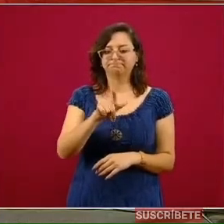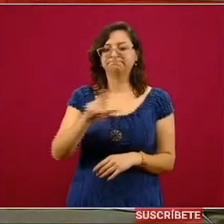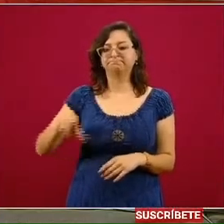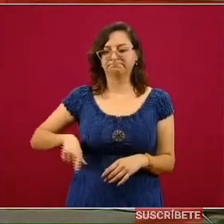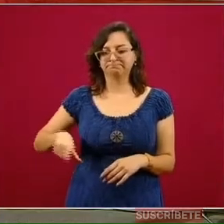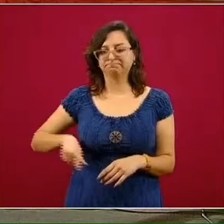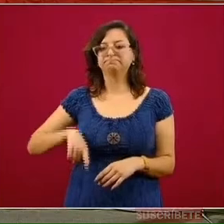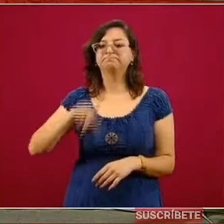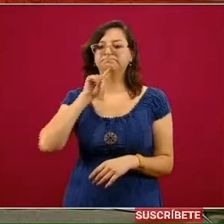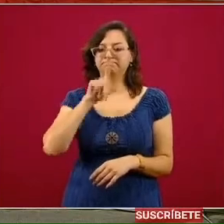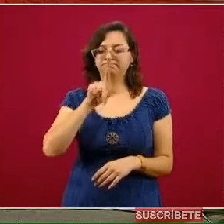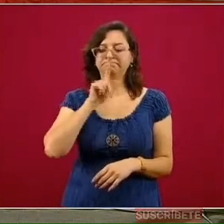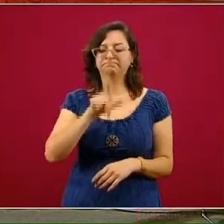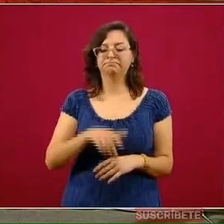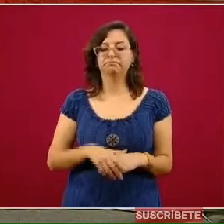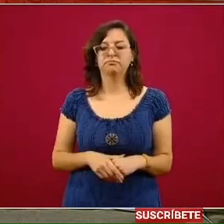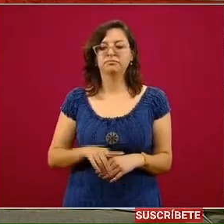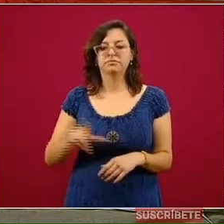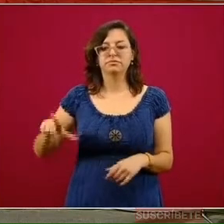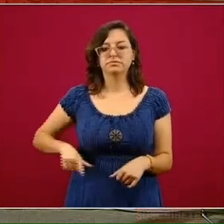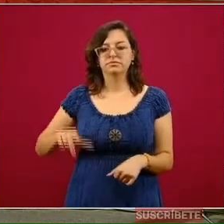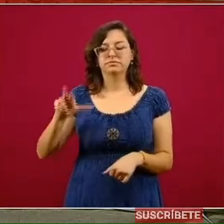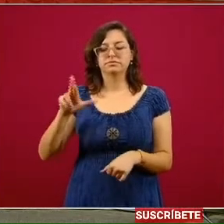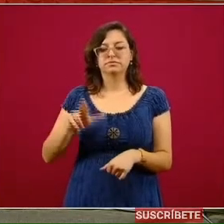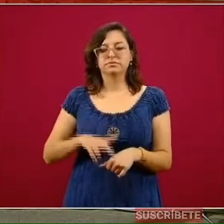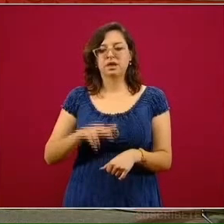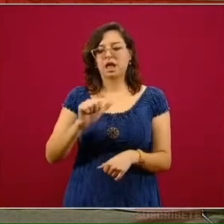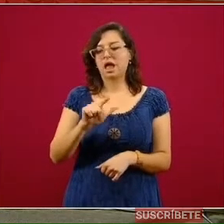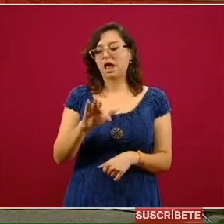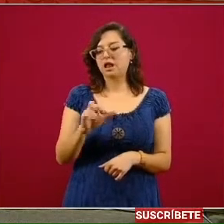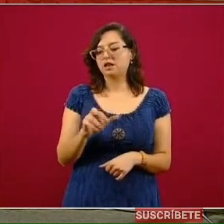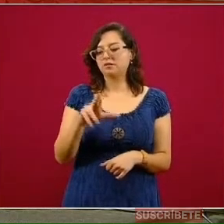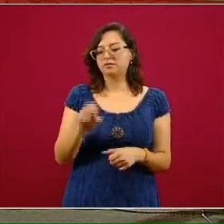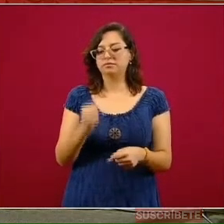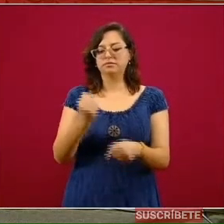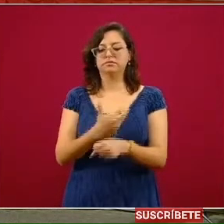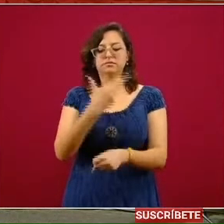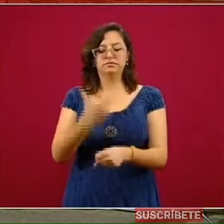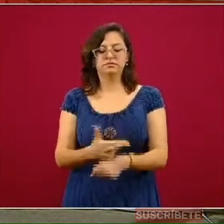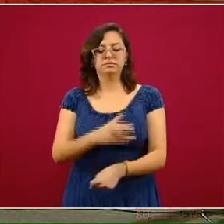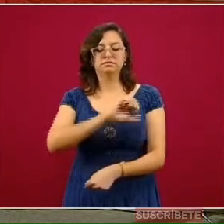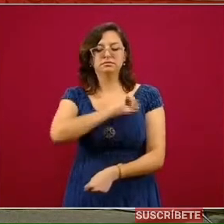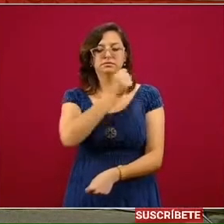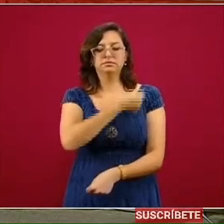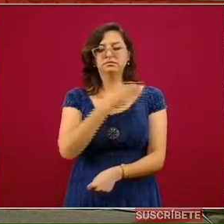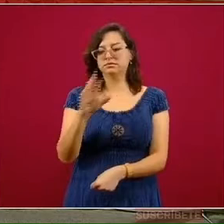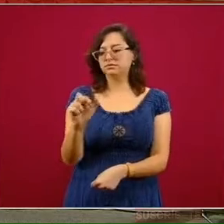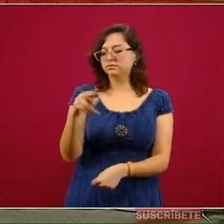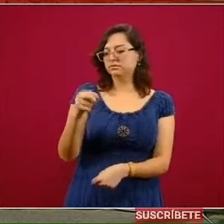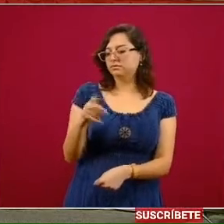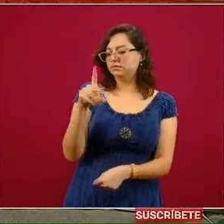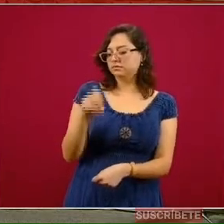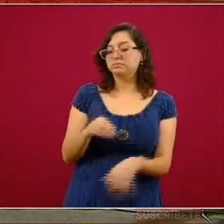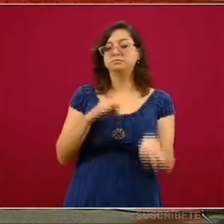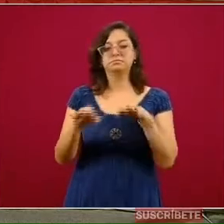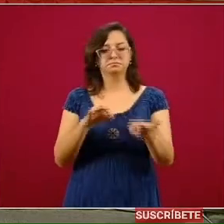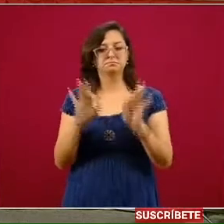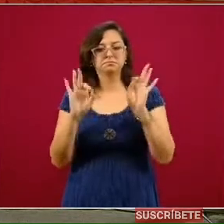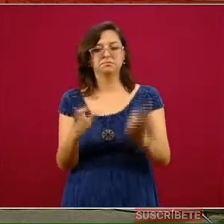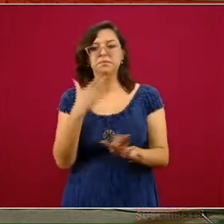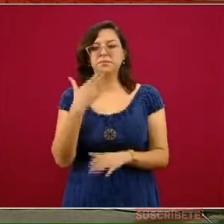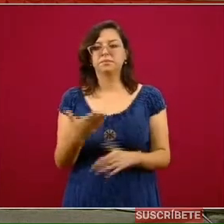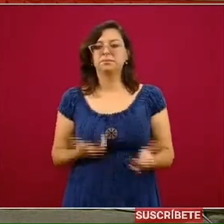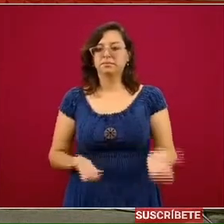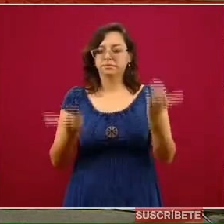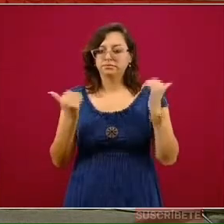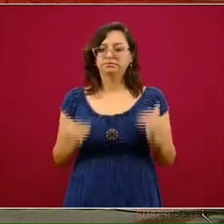para el gobierno de Jalisco. El gobernador Alfaro, el secretario de Salud Fernando Peterson, están haciendo un buen trabajo. La siguiente,